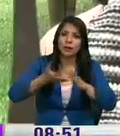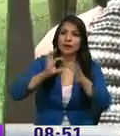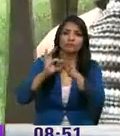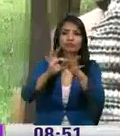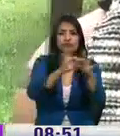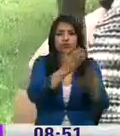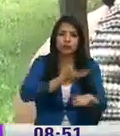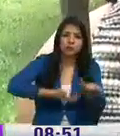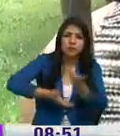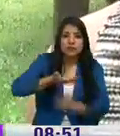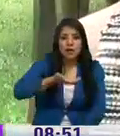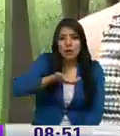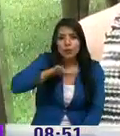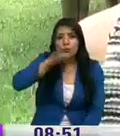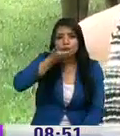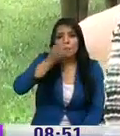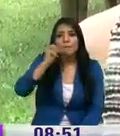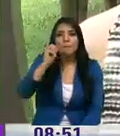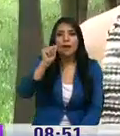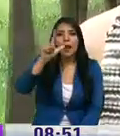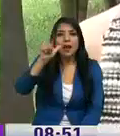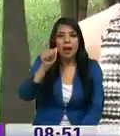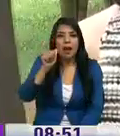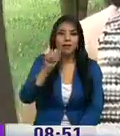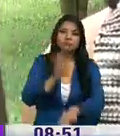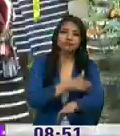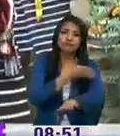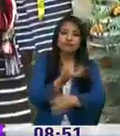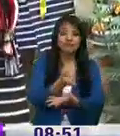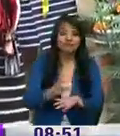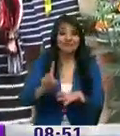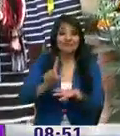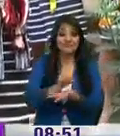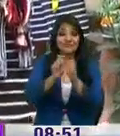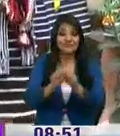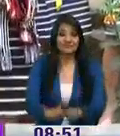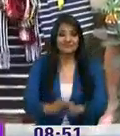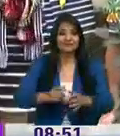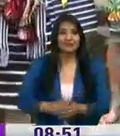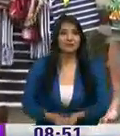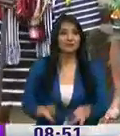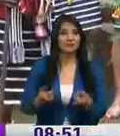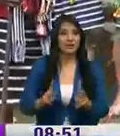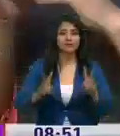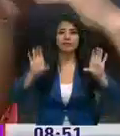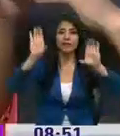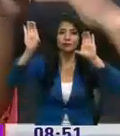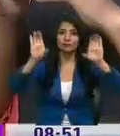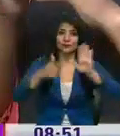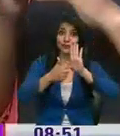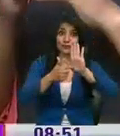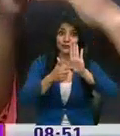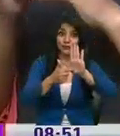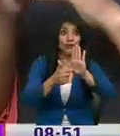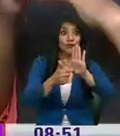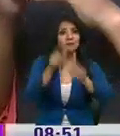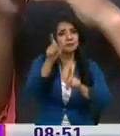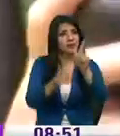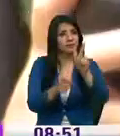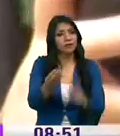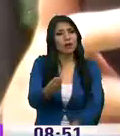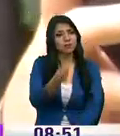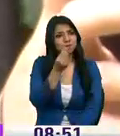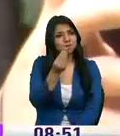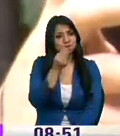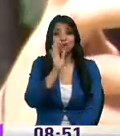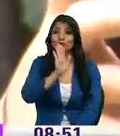bebida del malá y compartir la música y la danza. Además de observar las exposiciones, los visitantes podrán probar la gastronomía